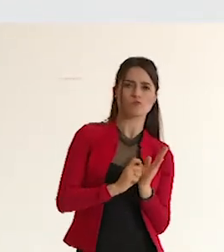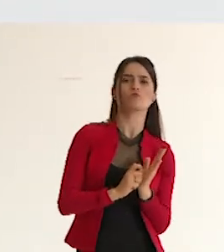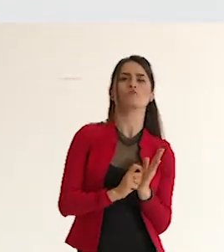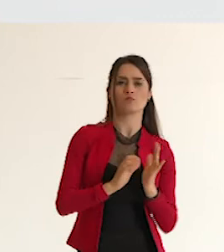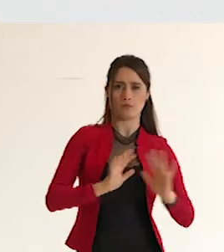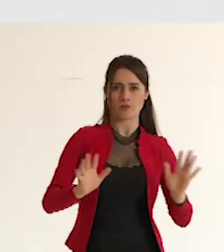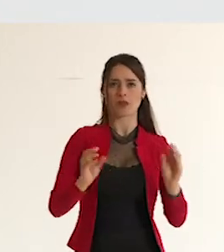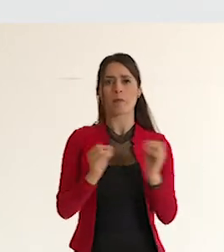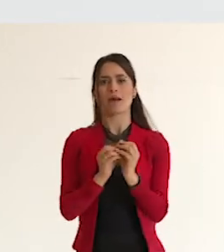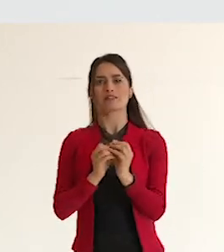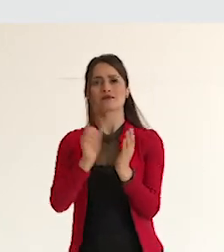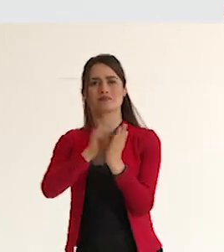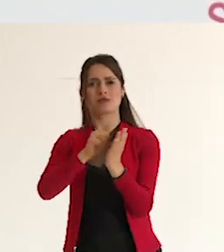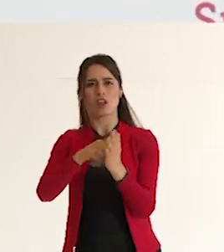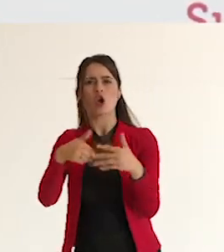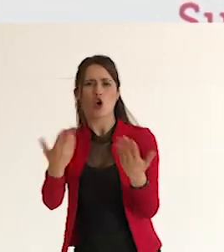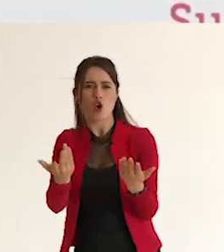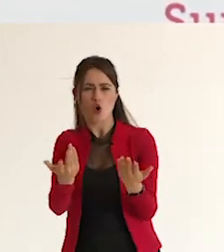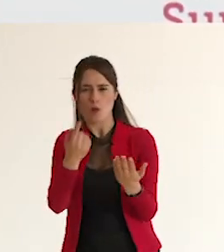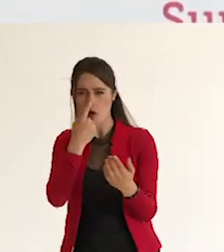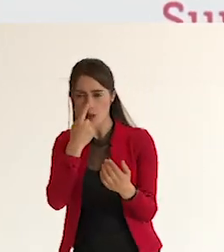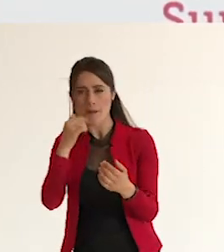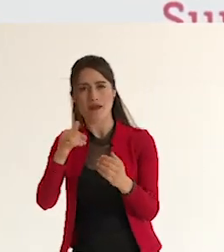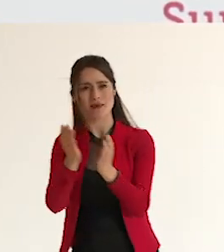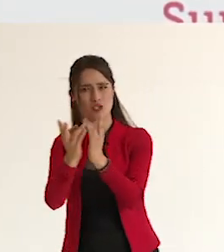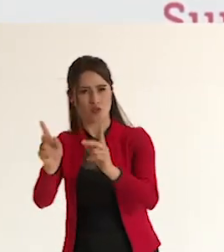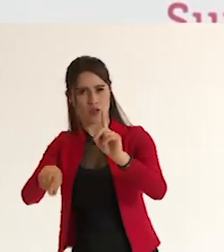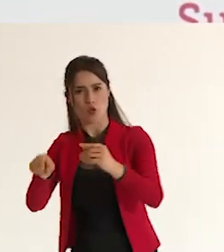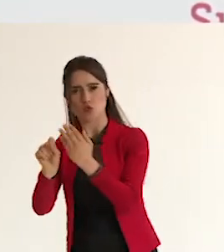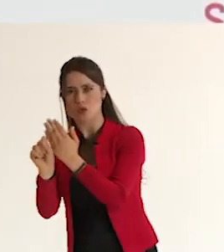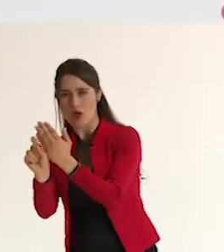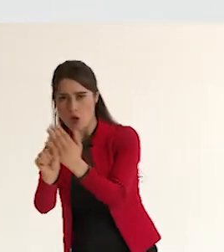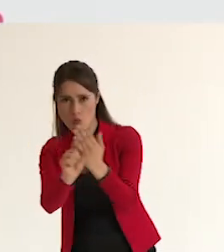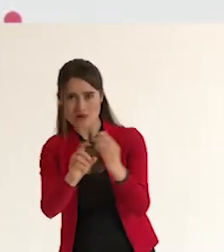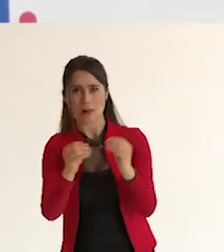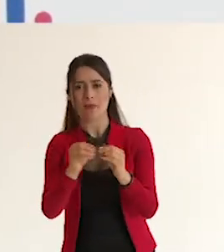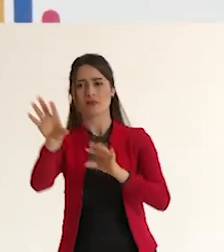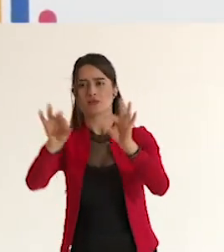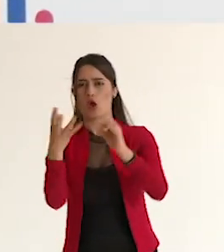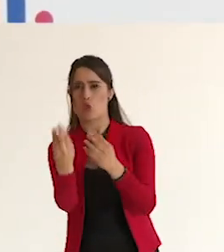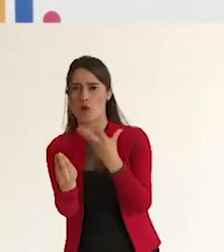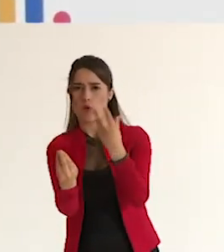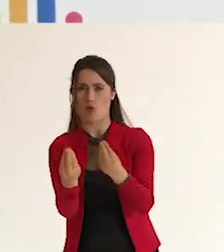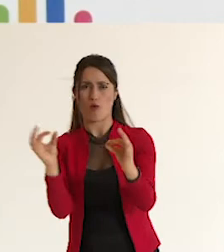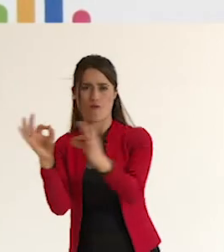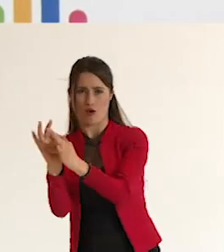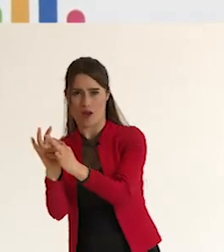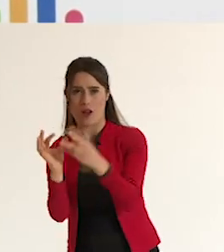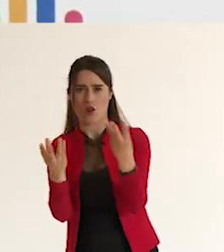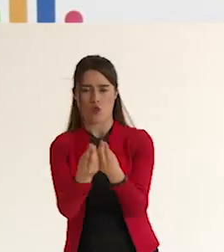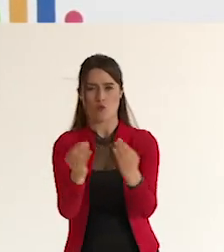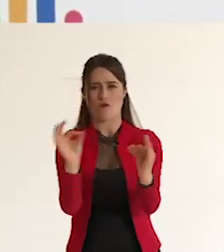a los estudiantes les hicimos una encuesta y unos grupos focales en cada institución